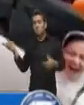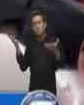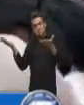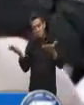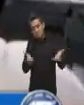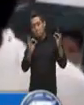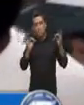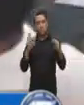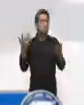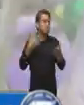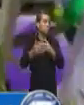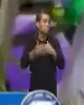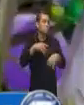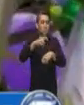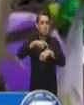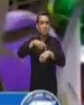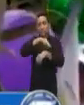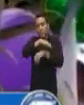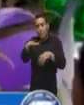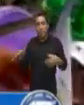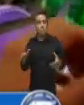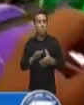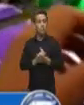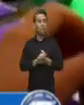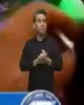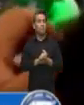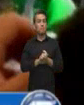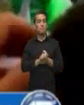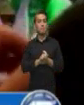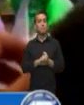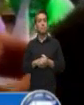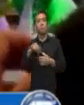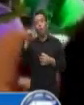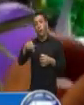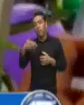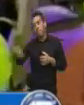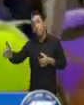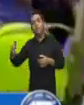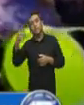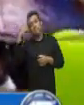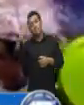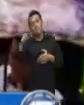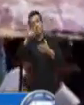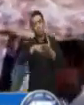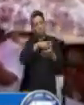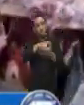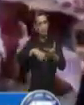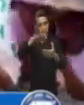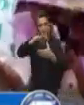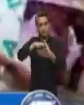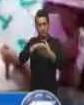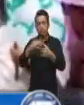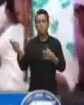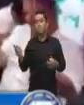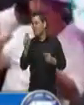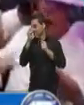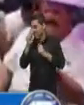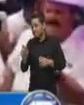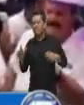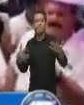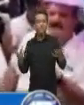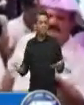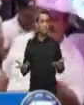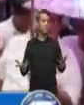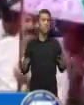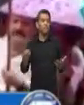climáticas lluviosas. De hoy hasta el día de las elecciones, con esa convicción con la que ustedes están